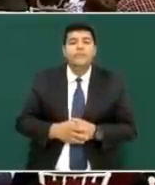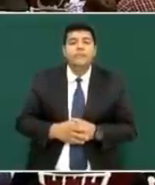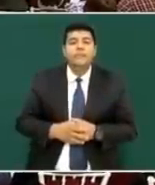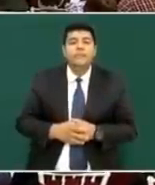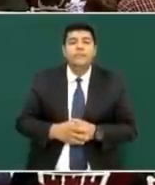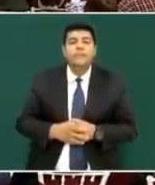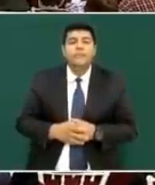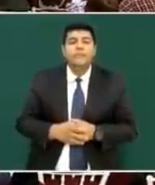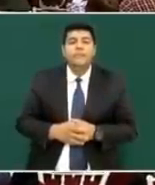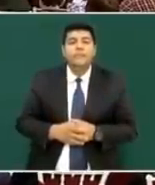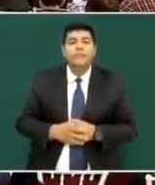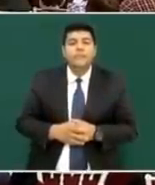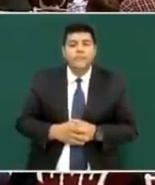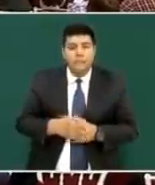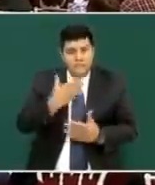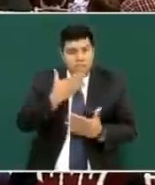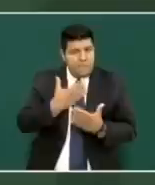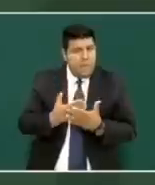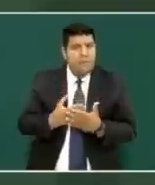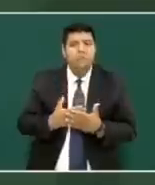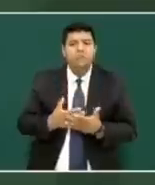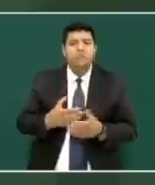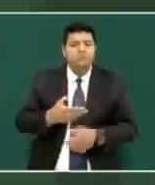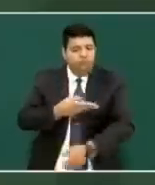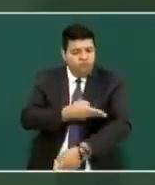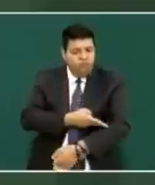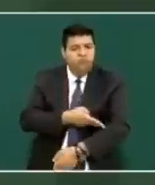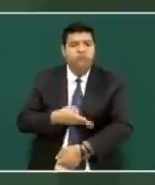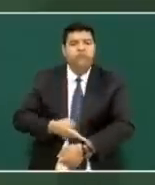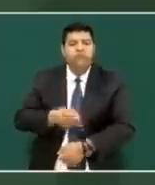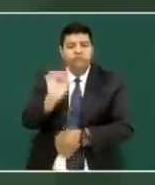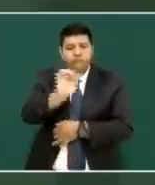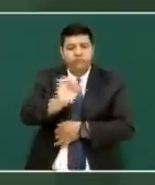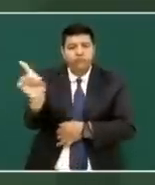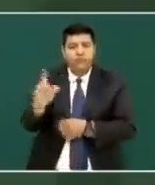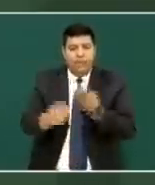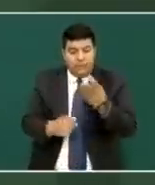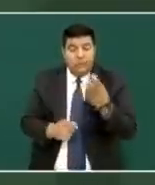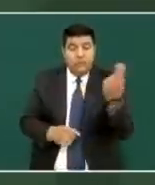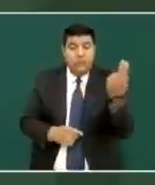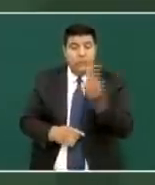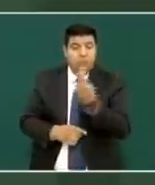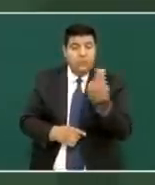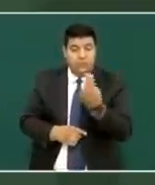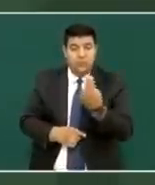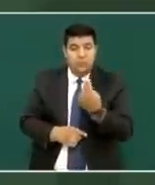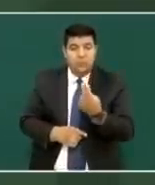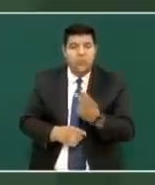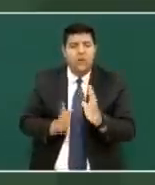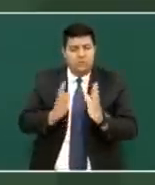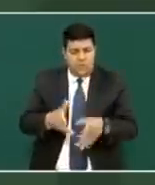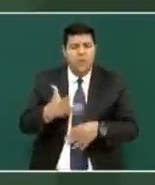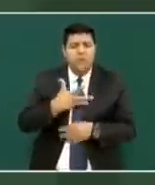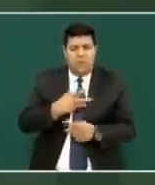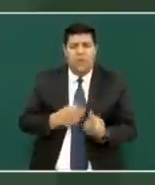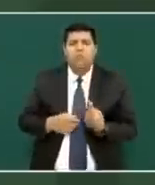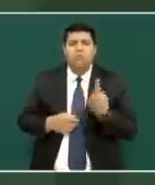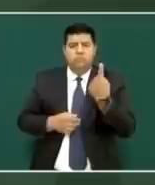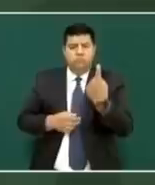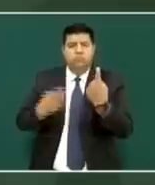en disciplina con rectitud como necesidad con profesionalismo ya lo sé tenemos